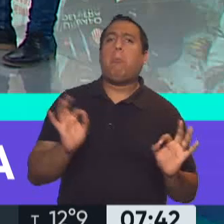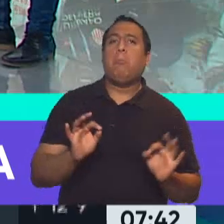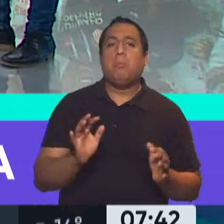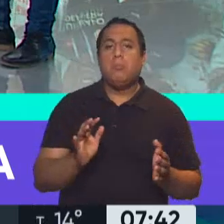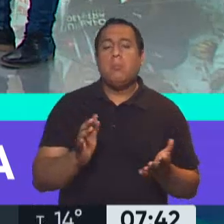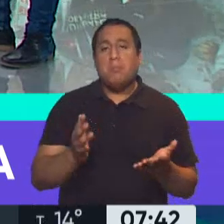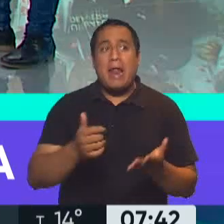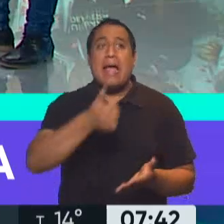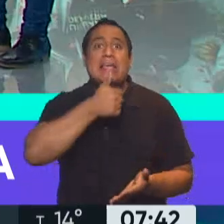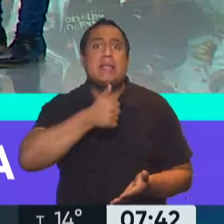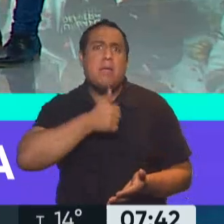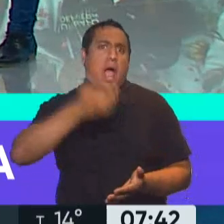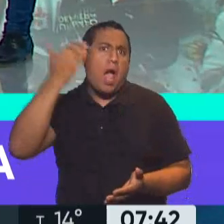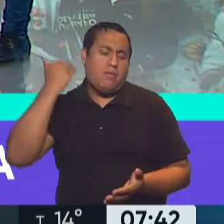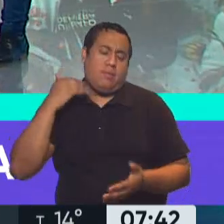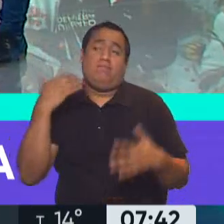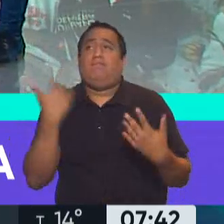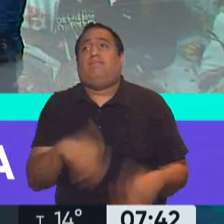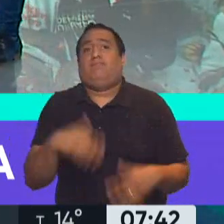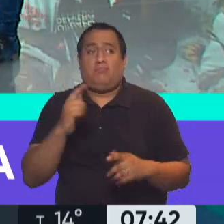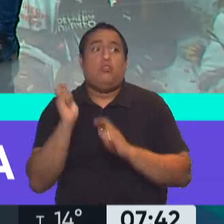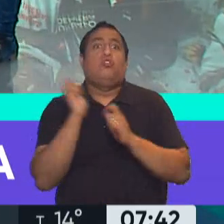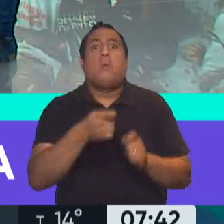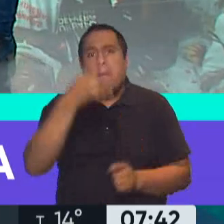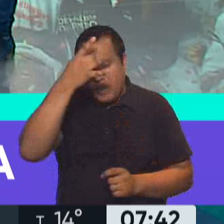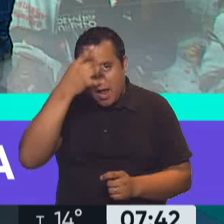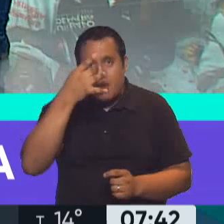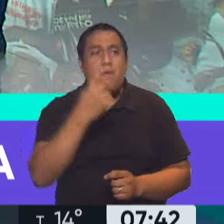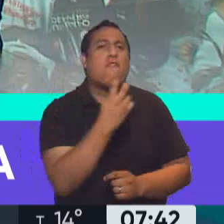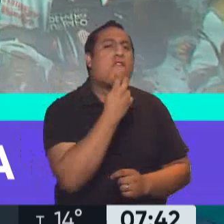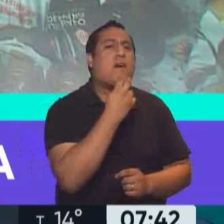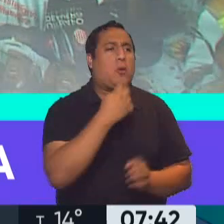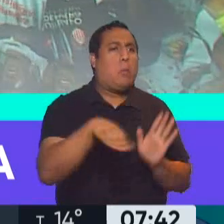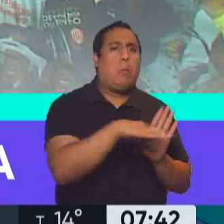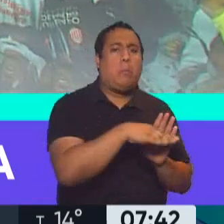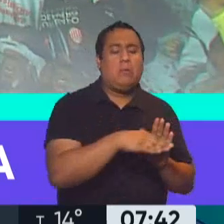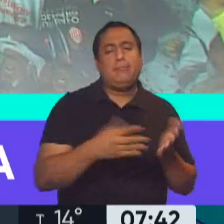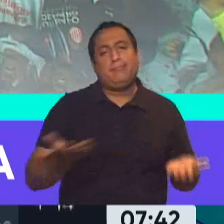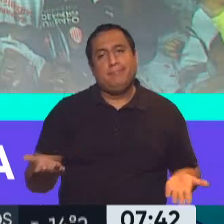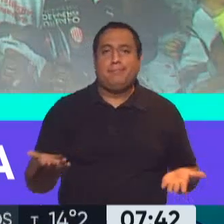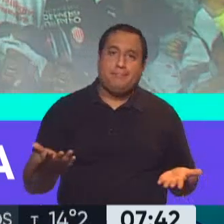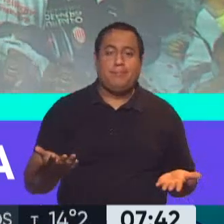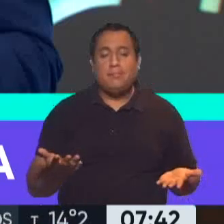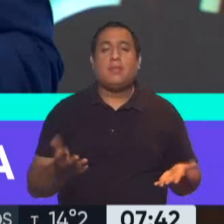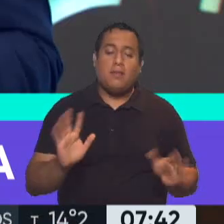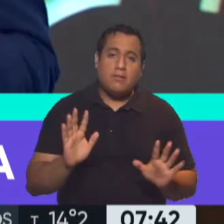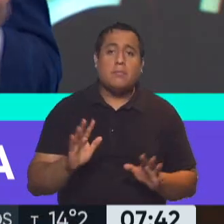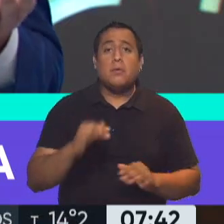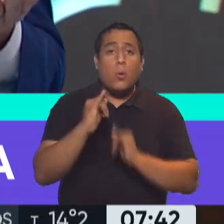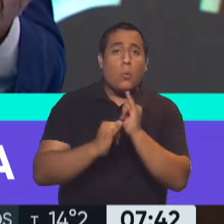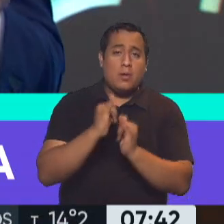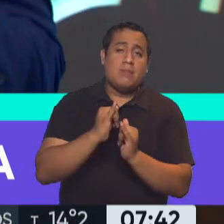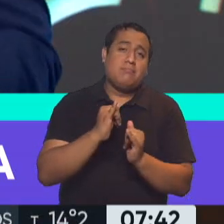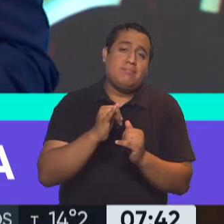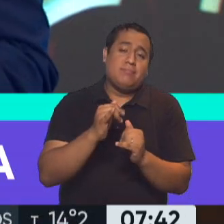que le dieron a Quilmes y que claro, dejó a Ferro afuera por de la ejemplo, final, ¿no? Por ejemplo. Digo, para salir de hablando del guapo, ¿no? De ser decisivo. Yo creo